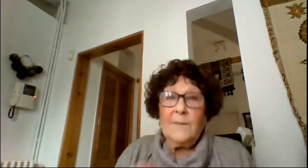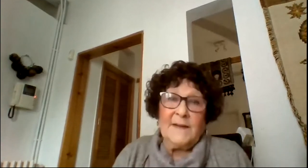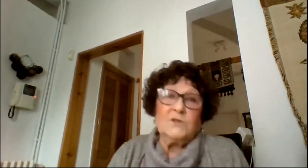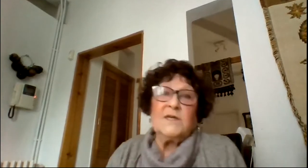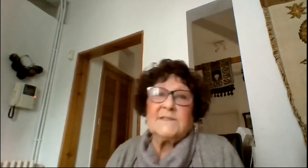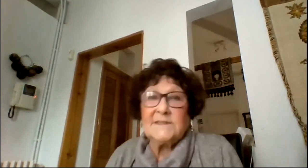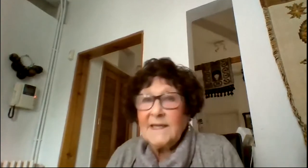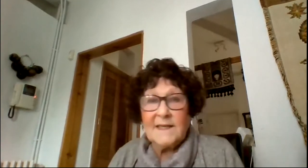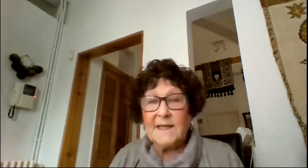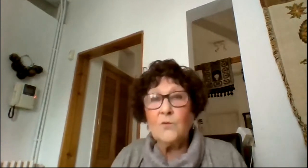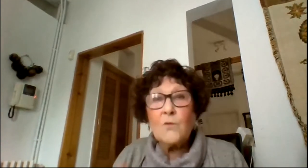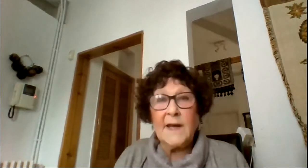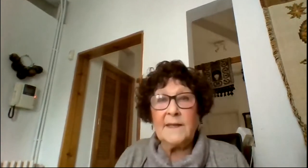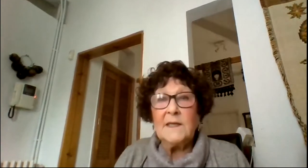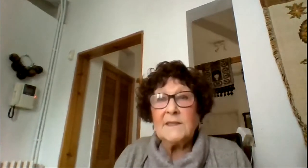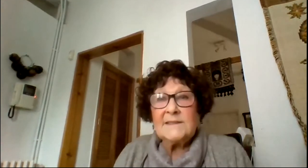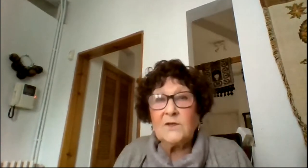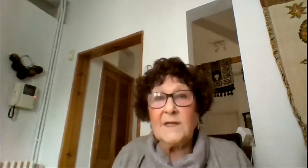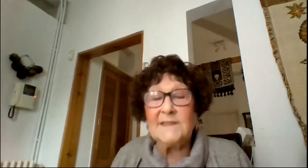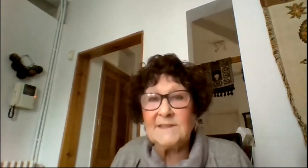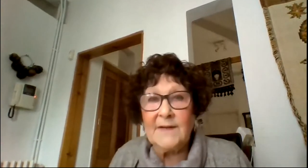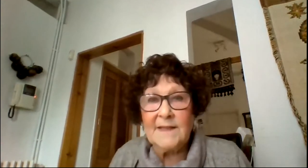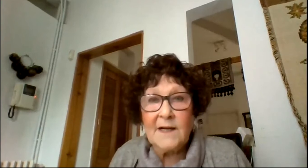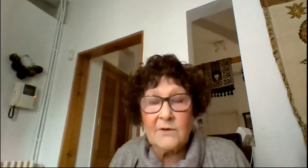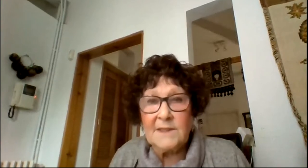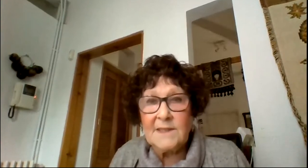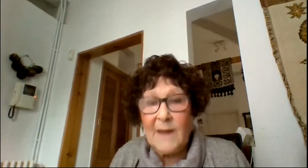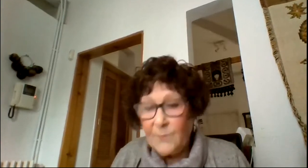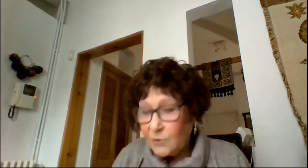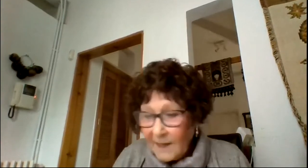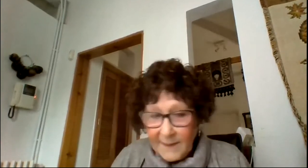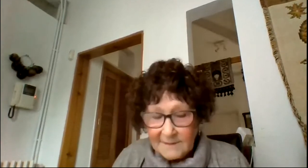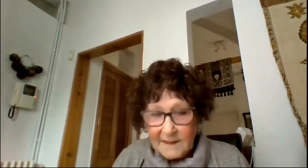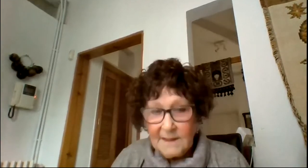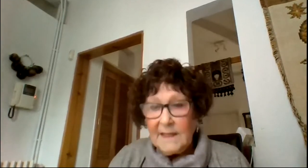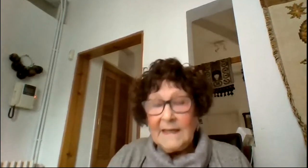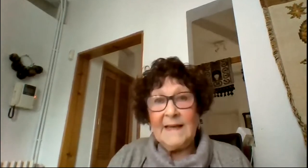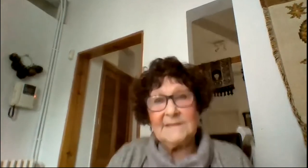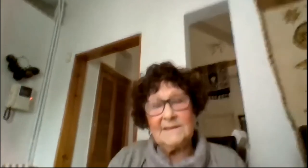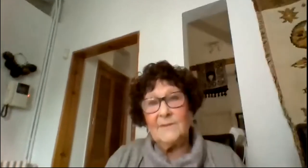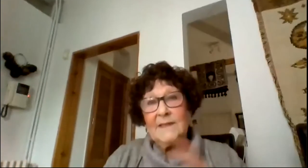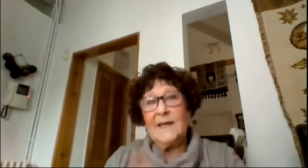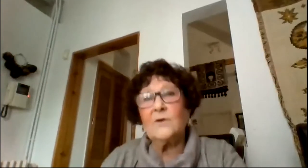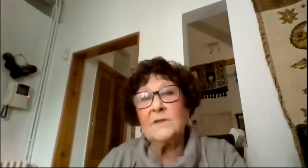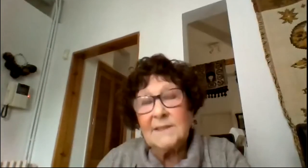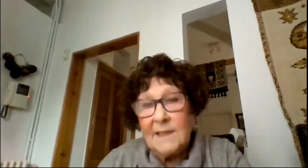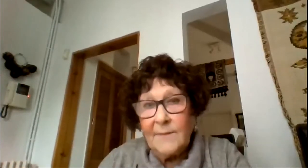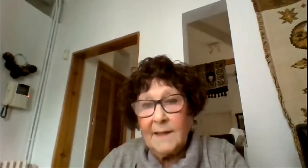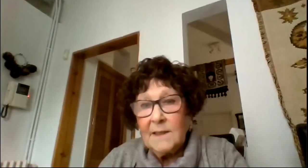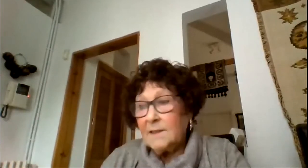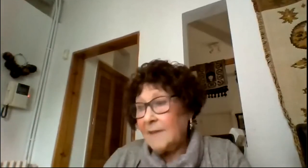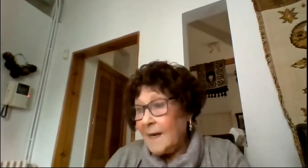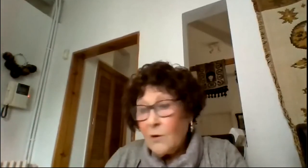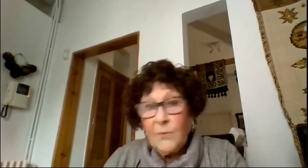con espacios existentes que nunca hicieron accesibilidad cognitiva. Por otra parte, la accesibilidad